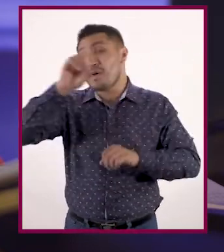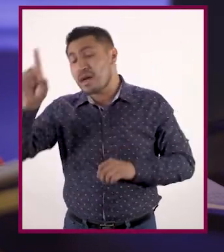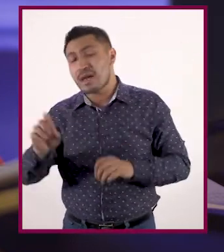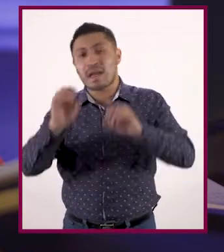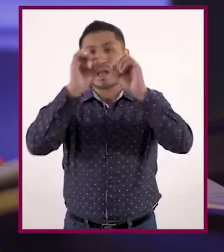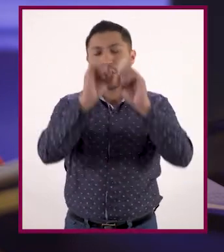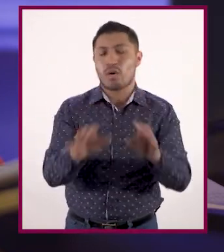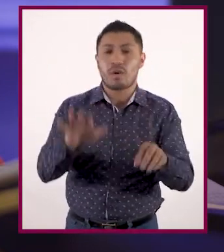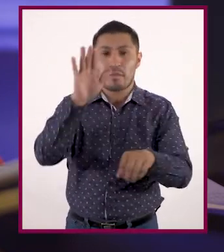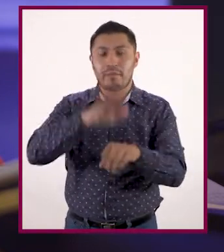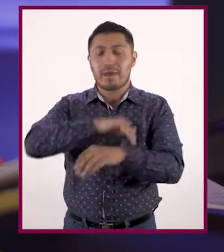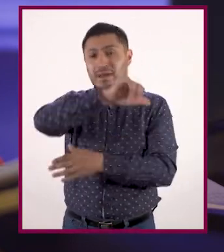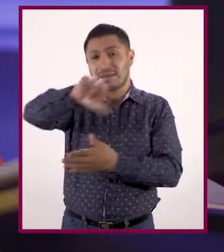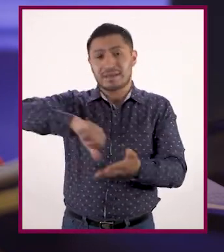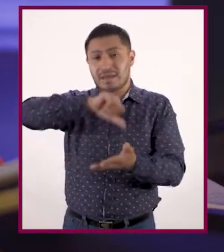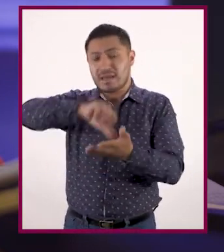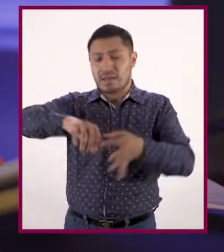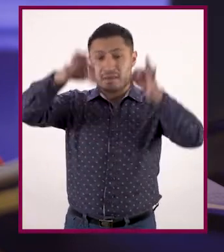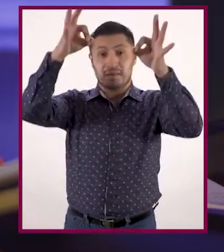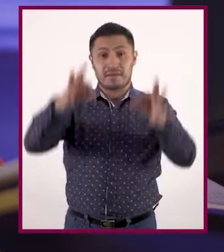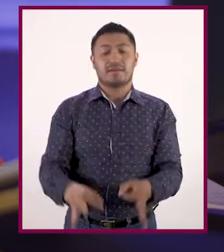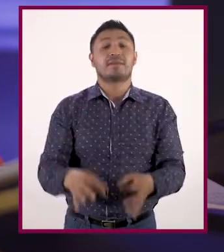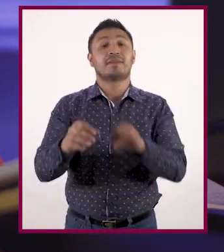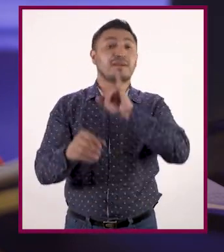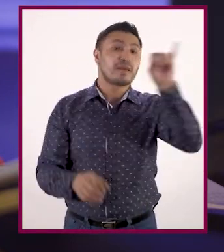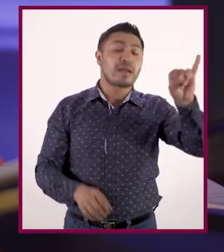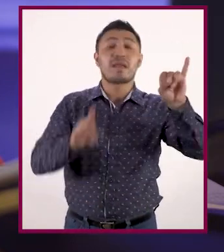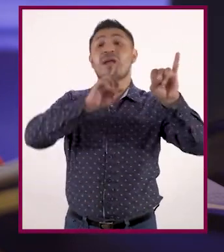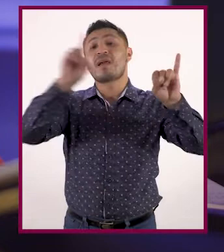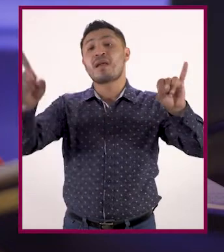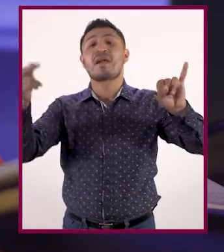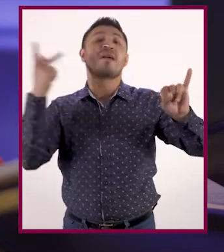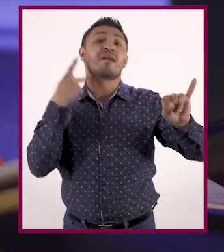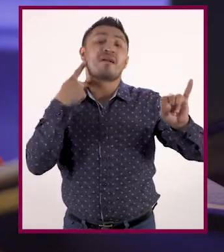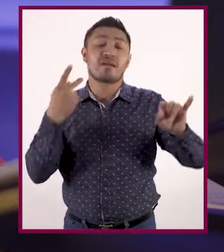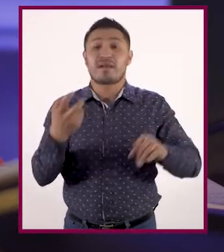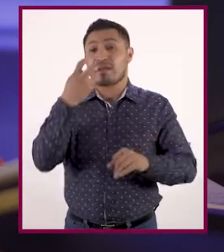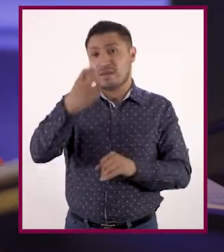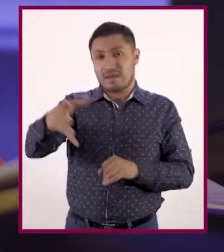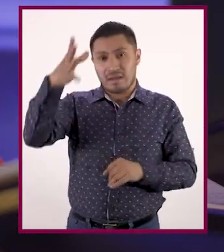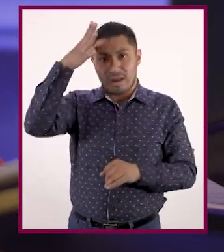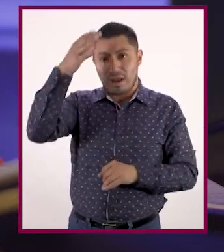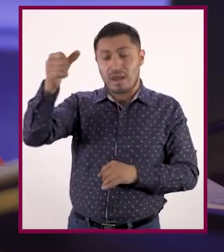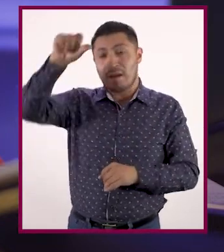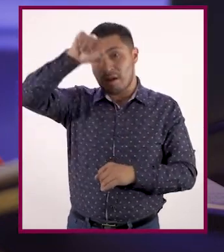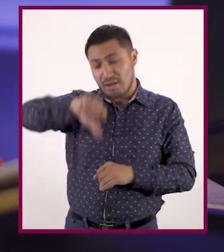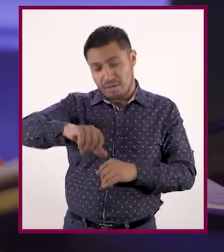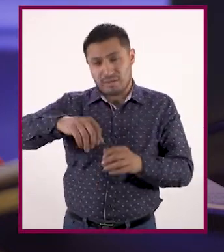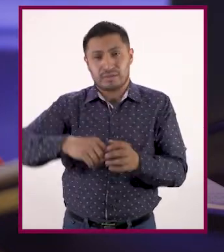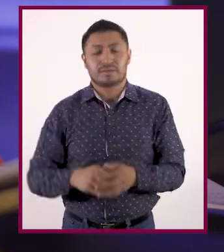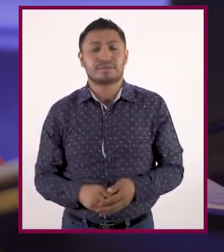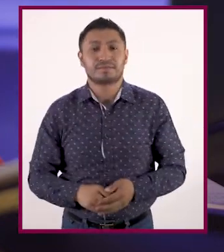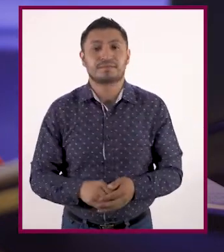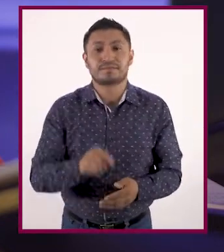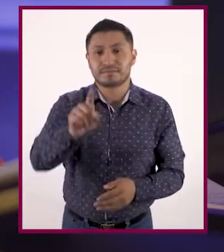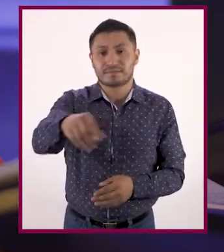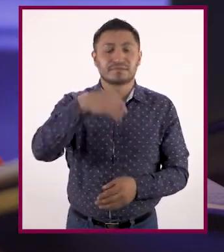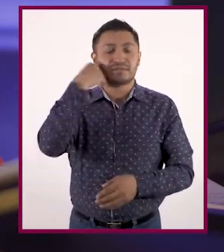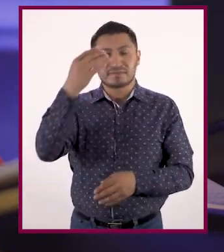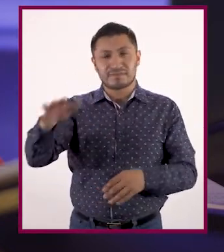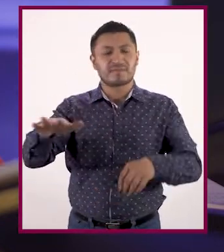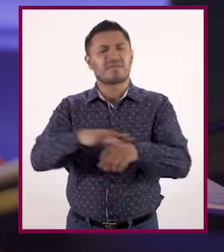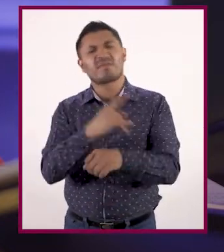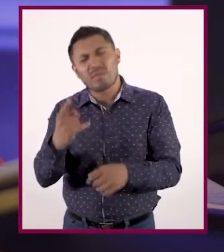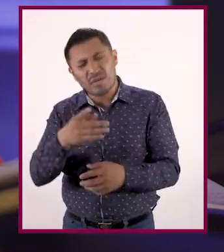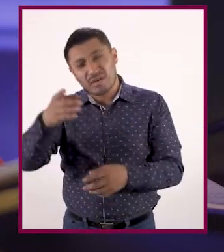nos ubicamos más hacia el centro ideológico la izquierda y la derecha en política sobre estos conceptos vamos a hablar en el programa de hoy y si quieres saber por qué